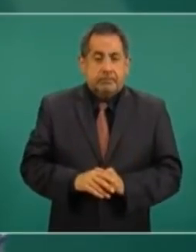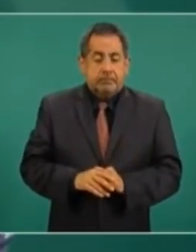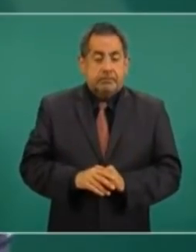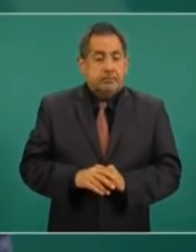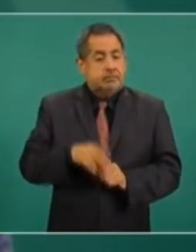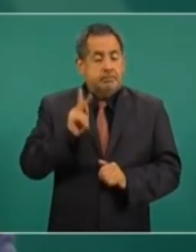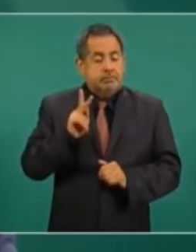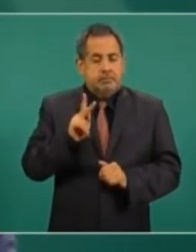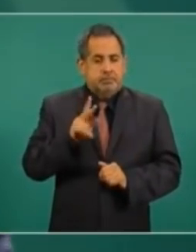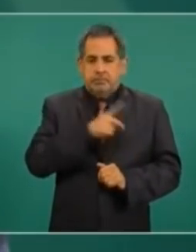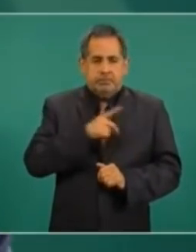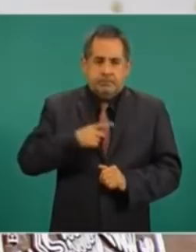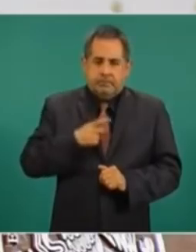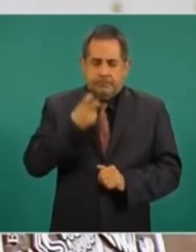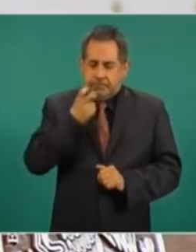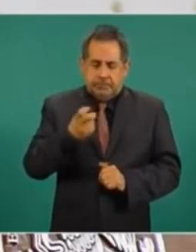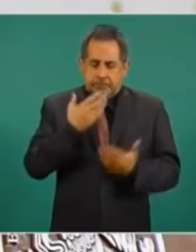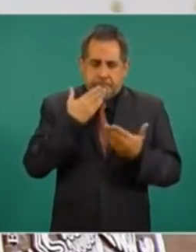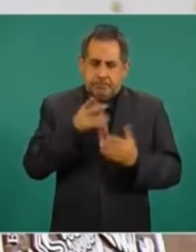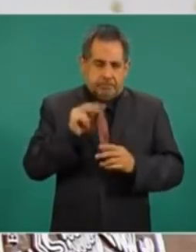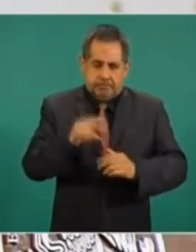pero no debe ser así.